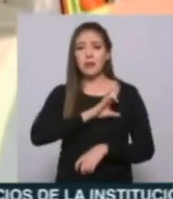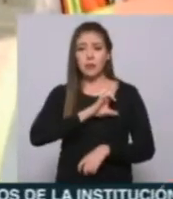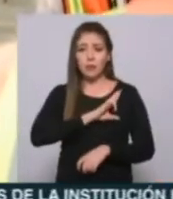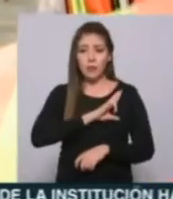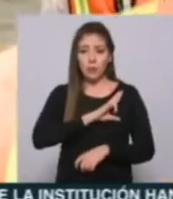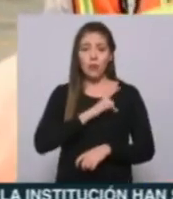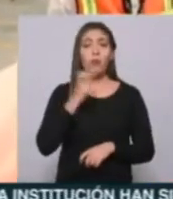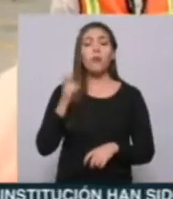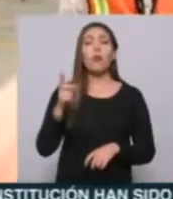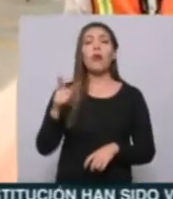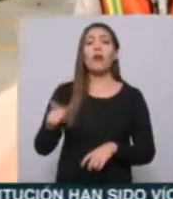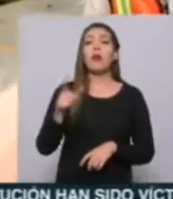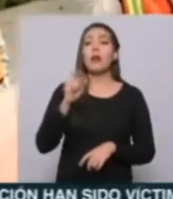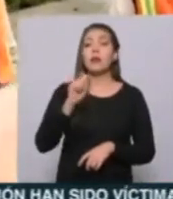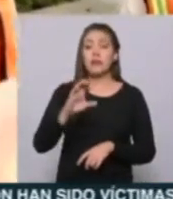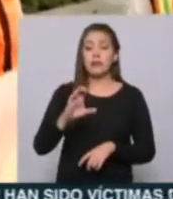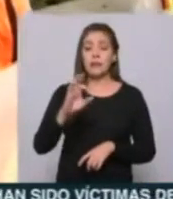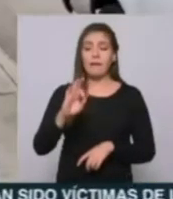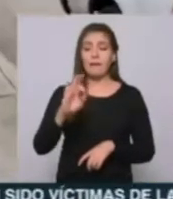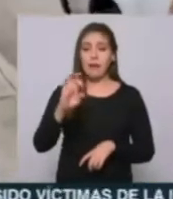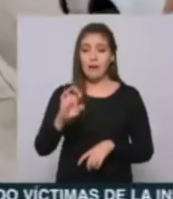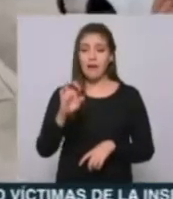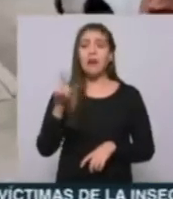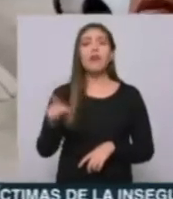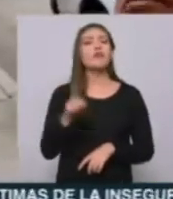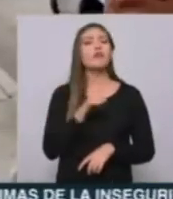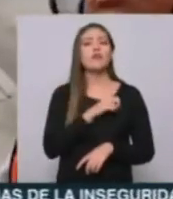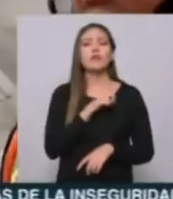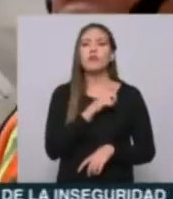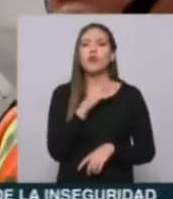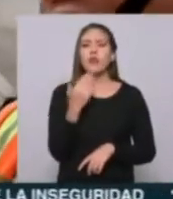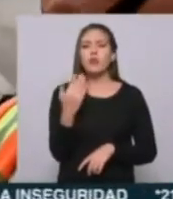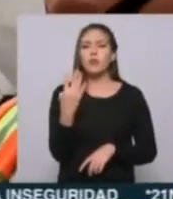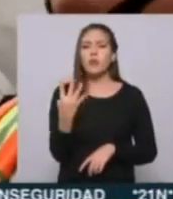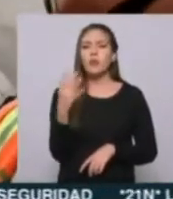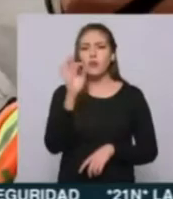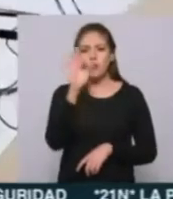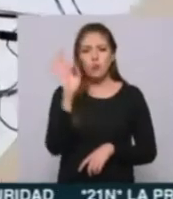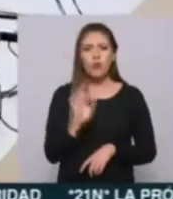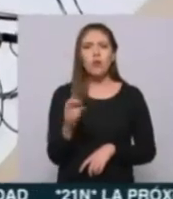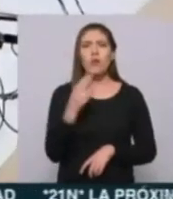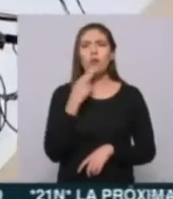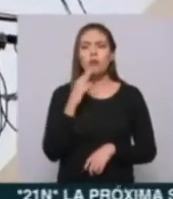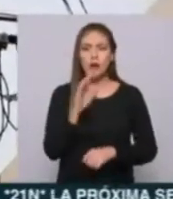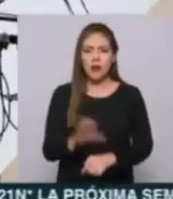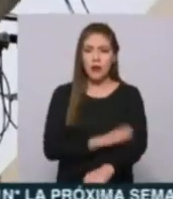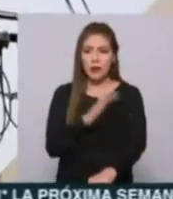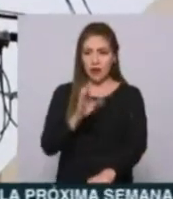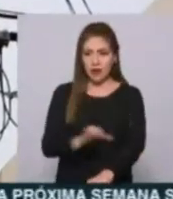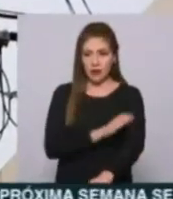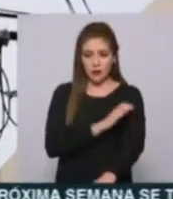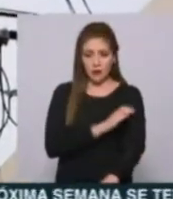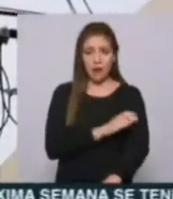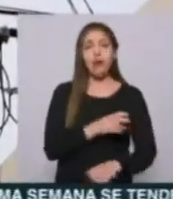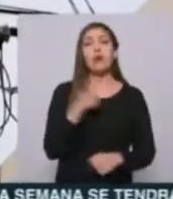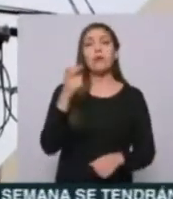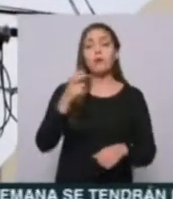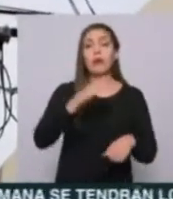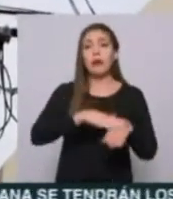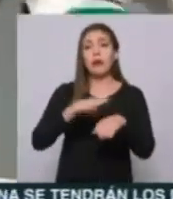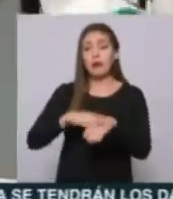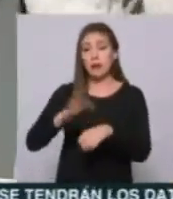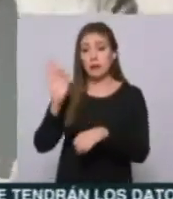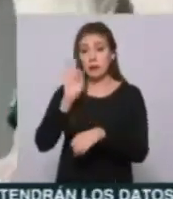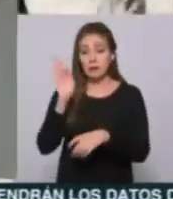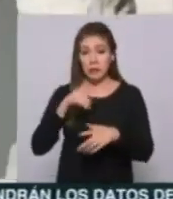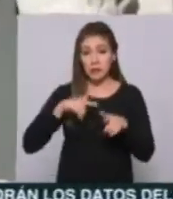la Comisión Federal de Electricidad produce únicamente el 54% de la energía. Por esta razón, advirtió que de continuar